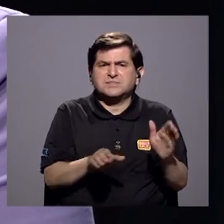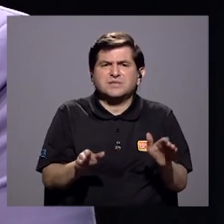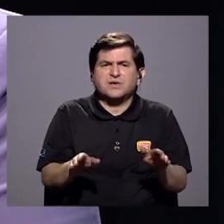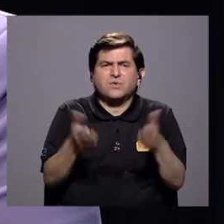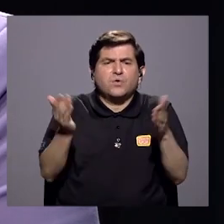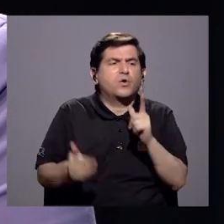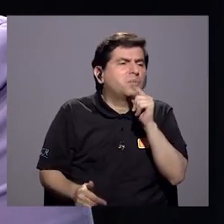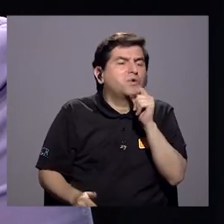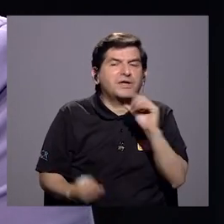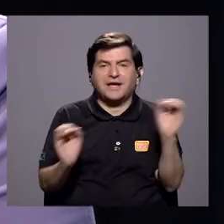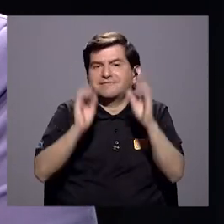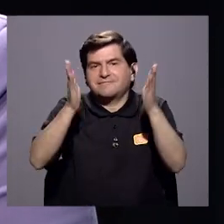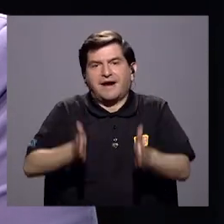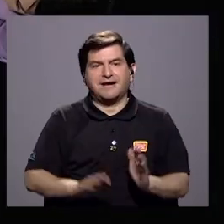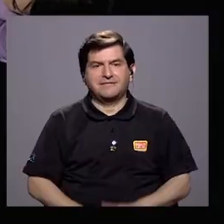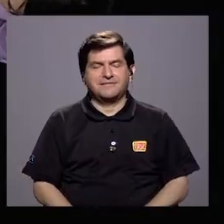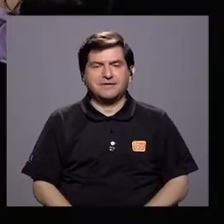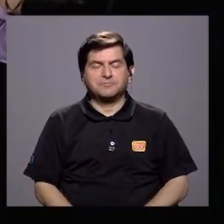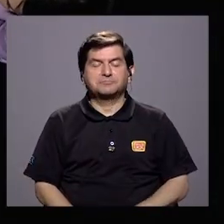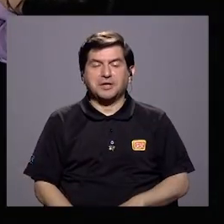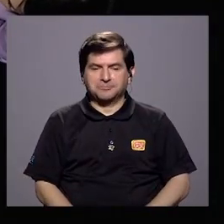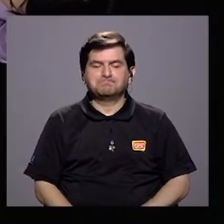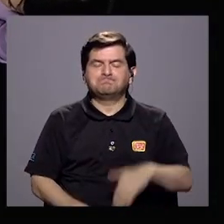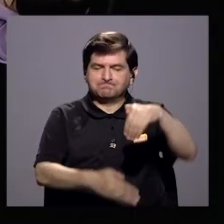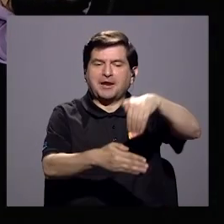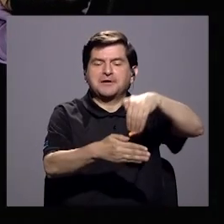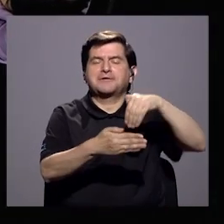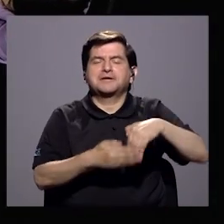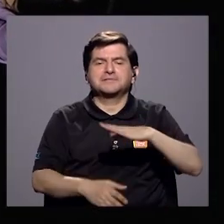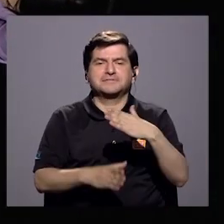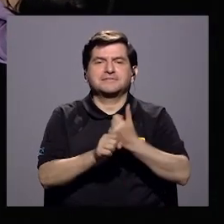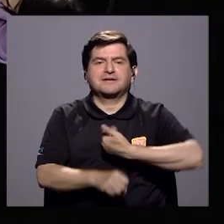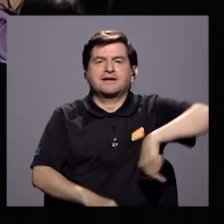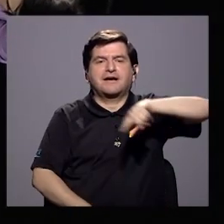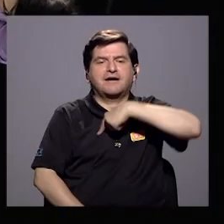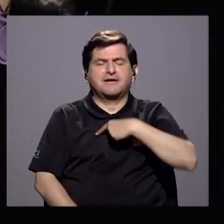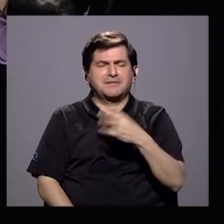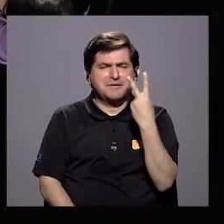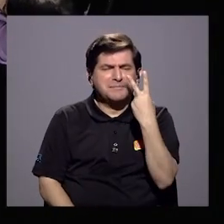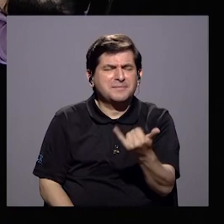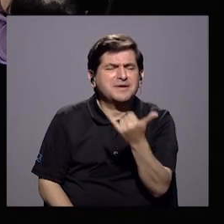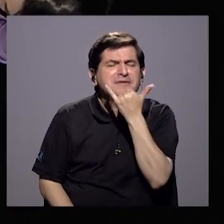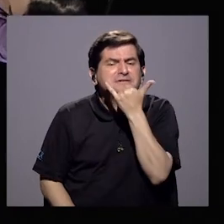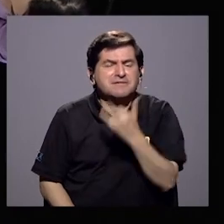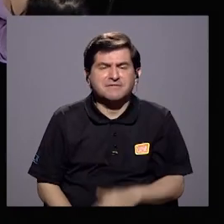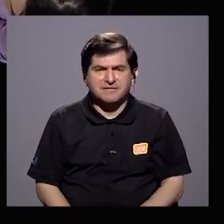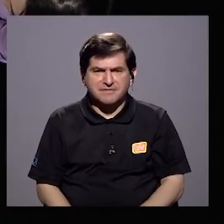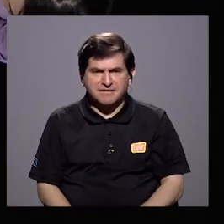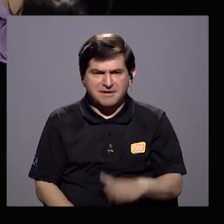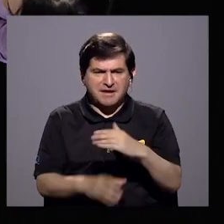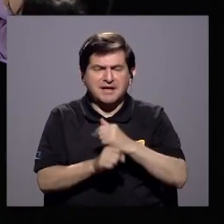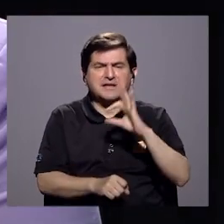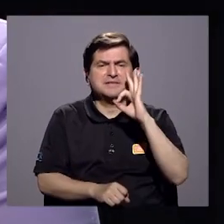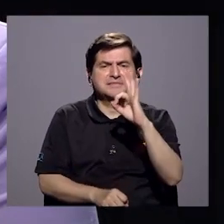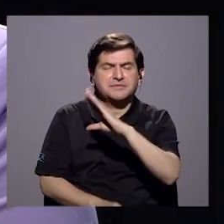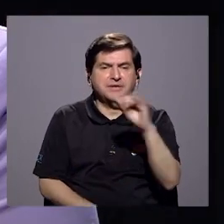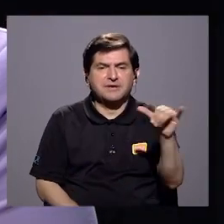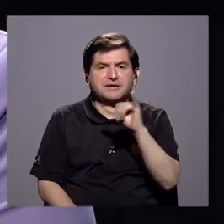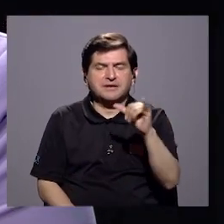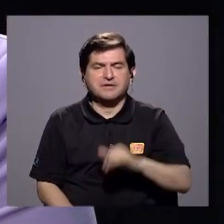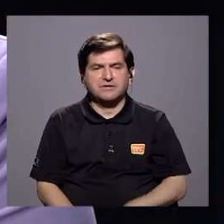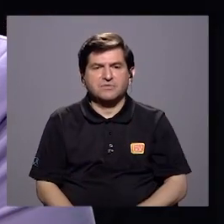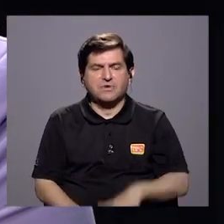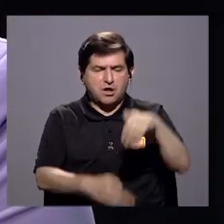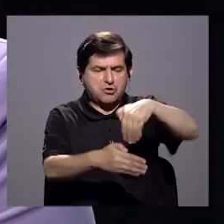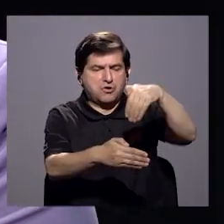hizo? Nadie lo ha hecho. Bueno, documentemos y hagámoslo nosotros. Veamos en qué estamos fallando, qué estamos haciendo bien y también